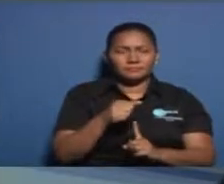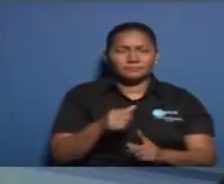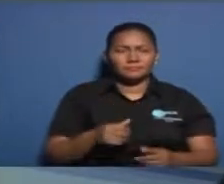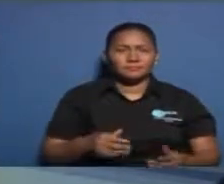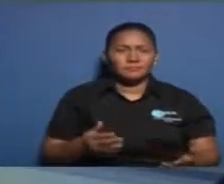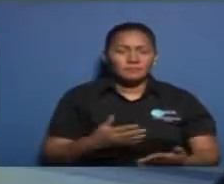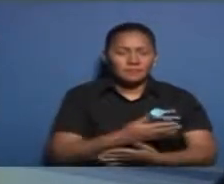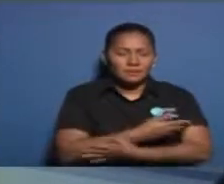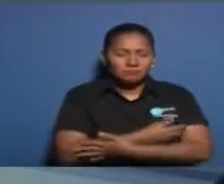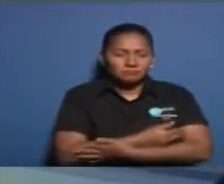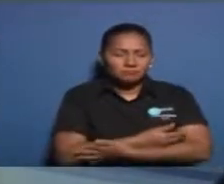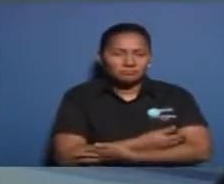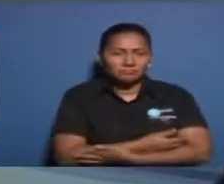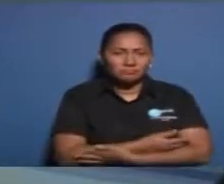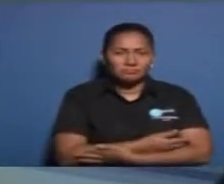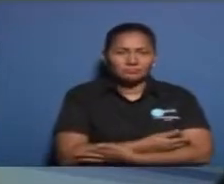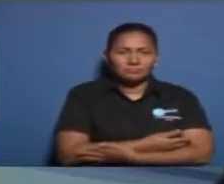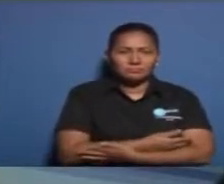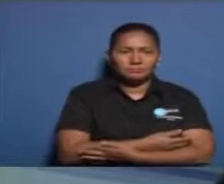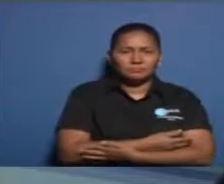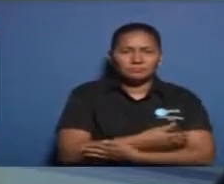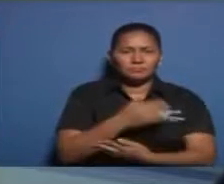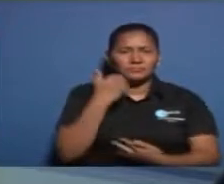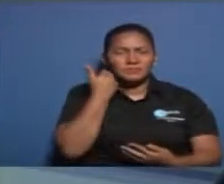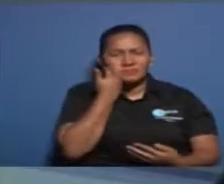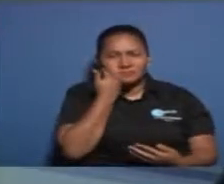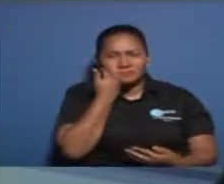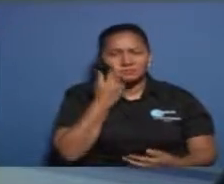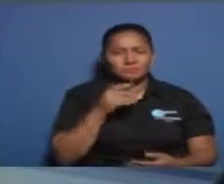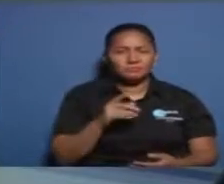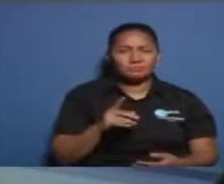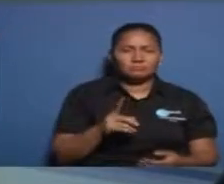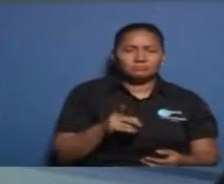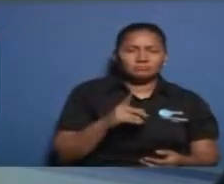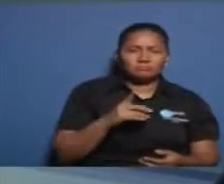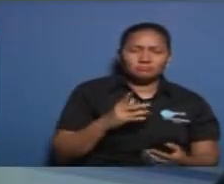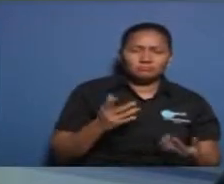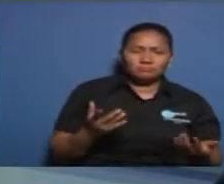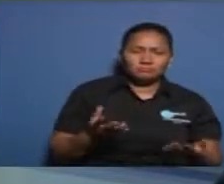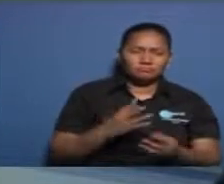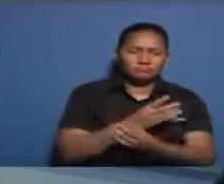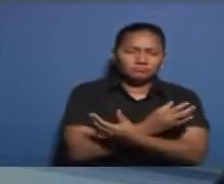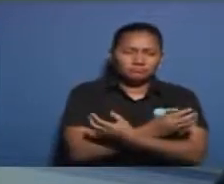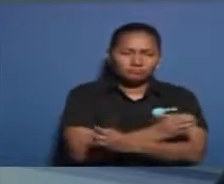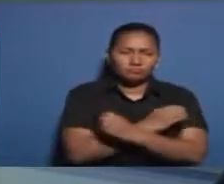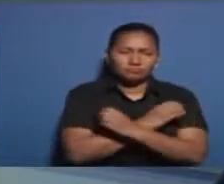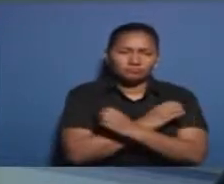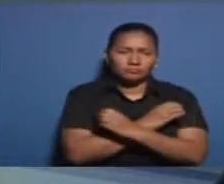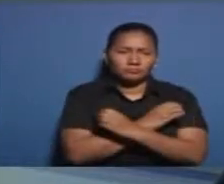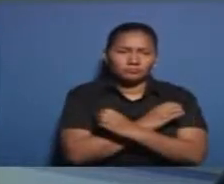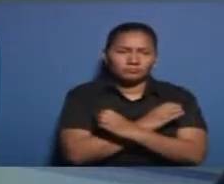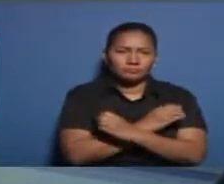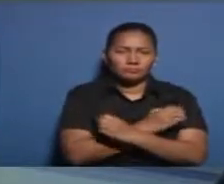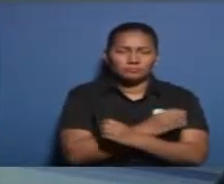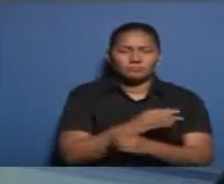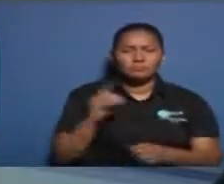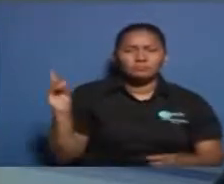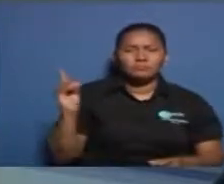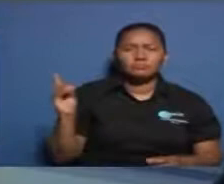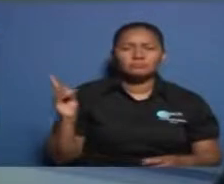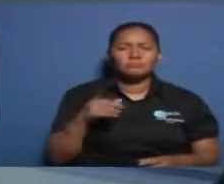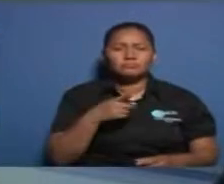mamá con un niño enfermo le pregunta y por qué usted no lo cuido donde éste estaba que este niño se enfermó muy poco preguntan por el